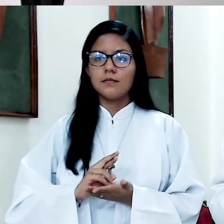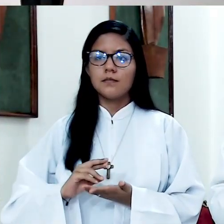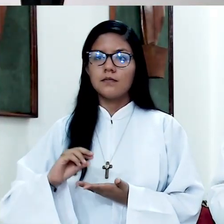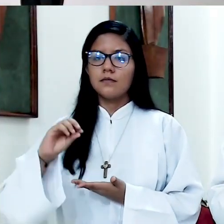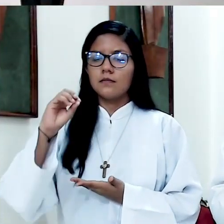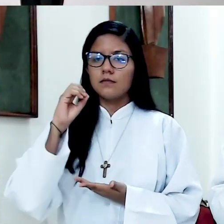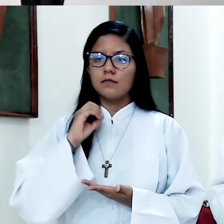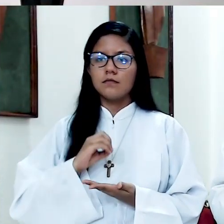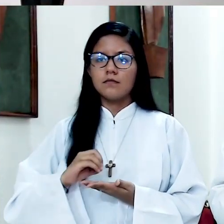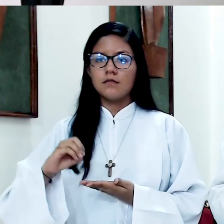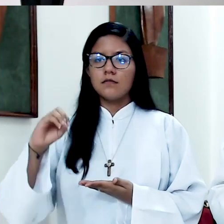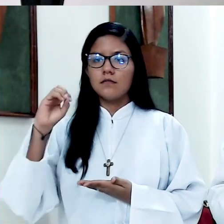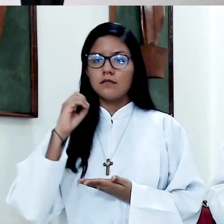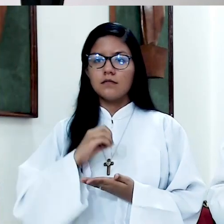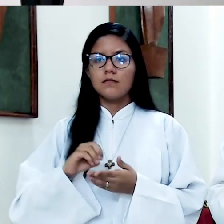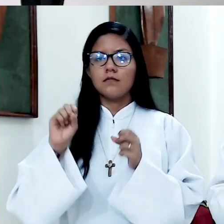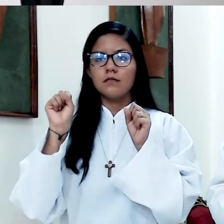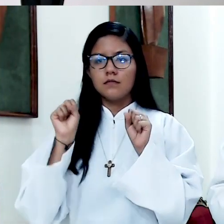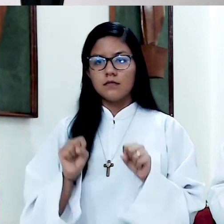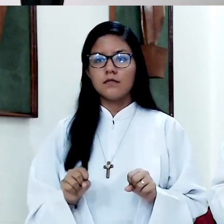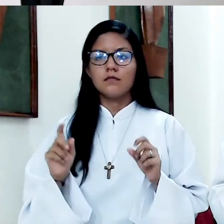y